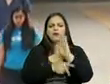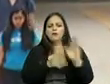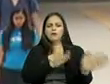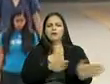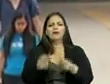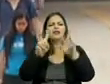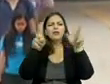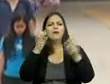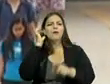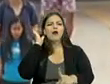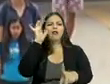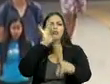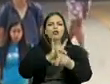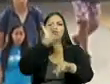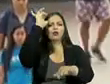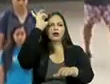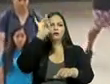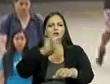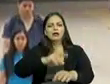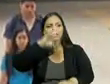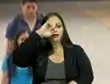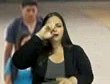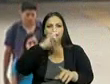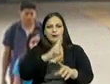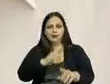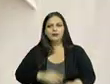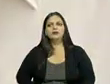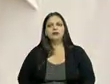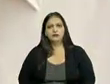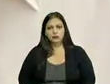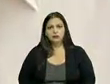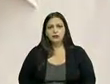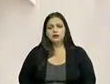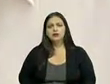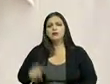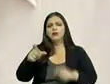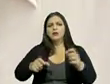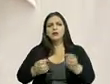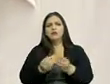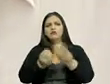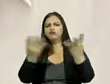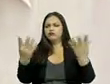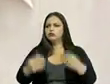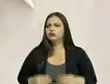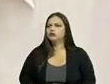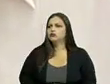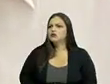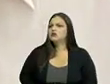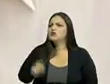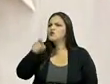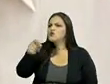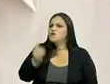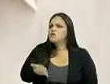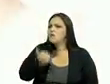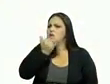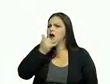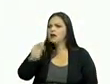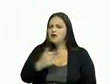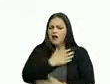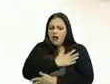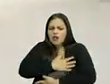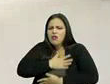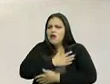o todo el mundo hiciera eso, entonces la gente tuviera mucho más temor de agredir a las personas que las ven solas,